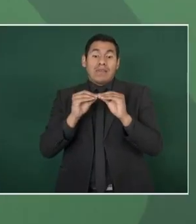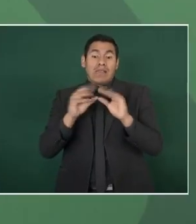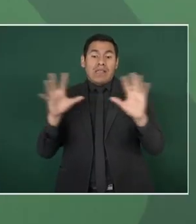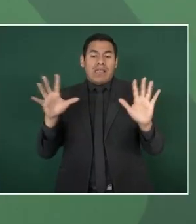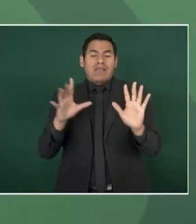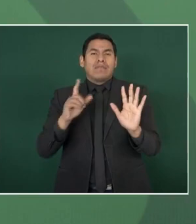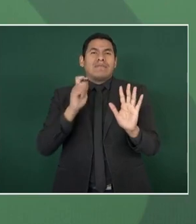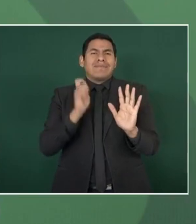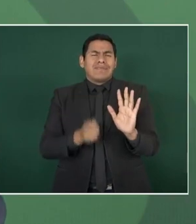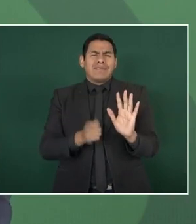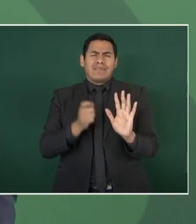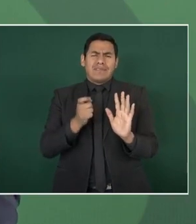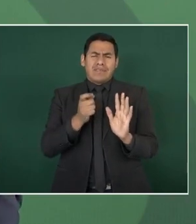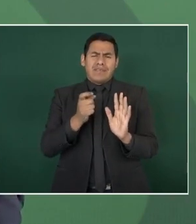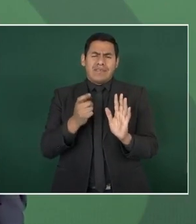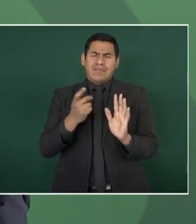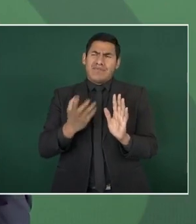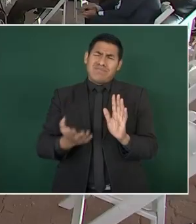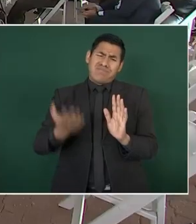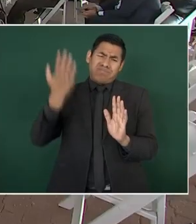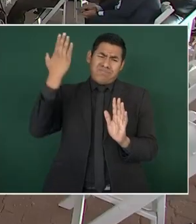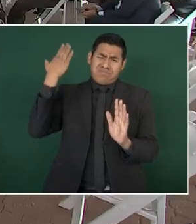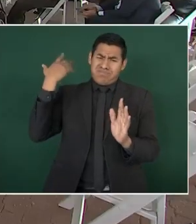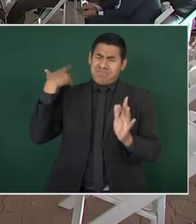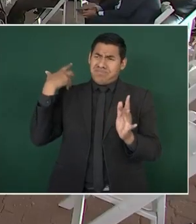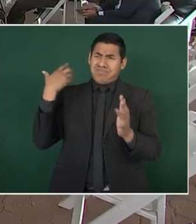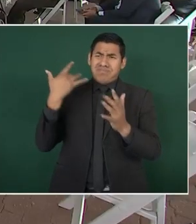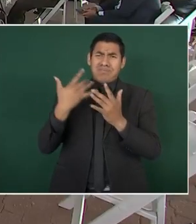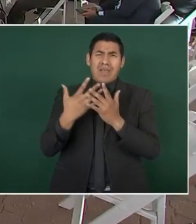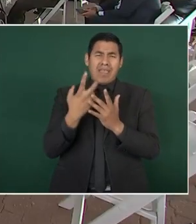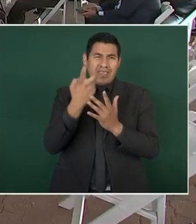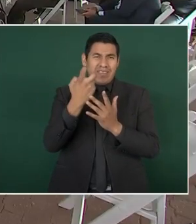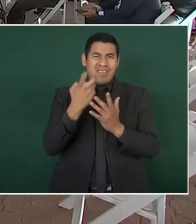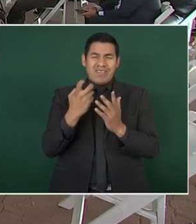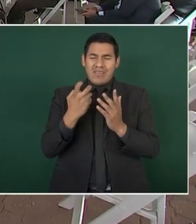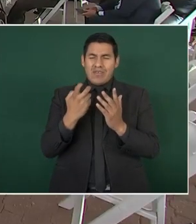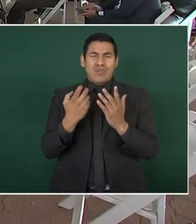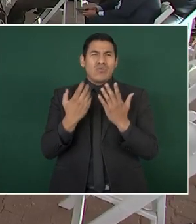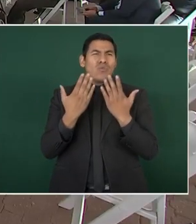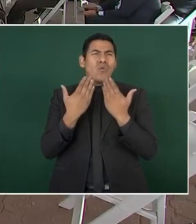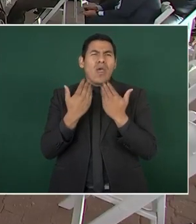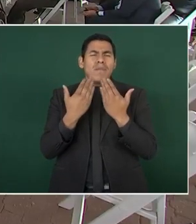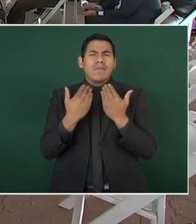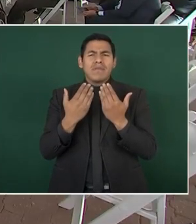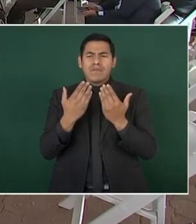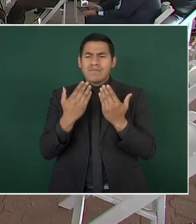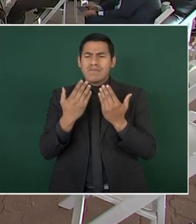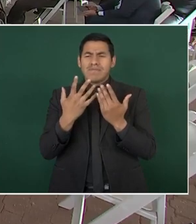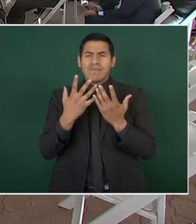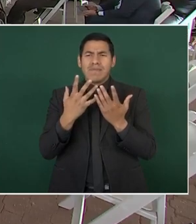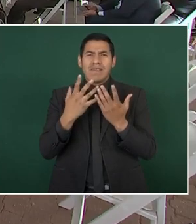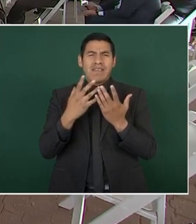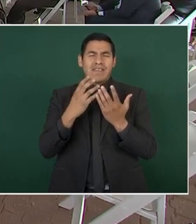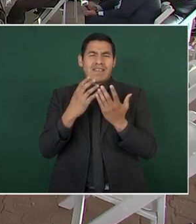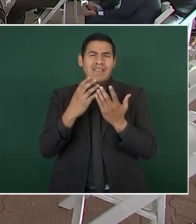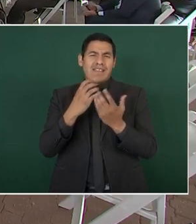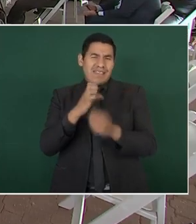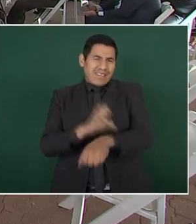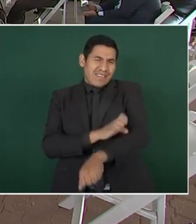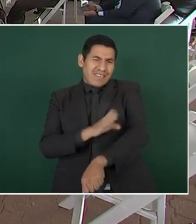muchos años no había conexión con la red nacional en Baja